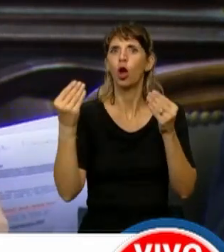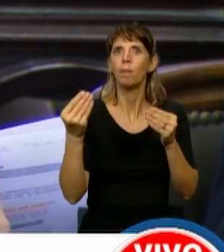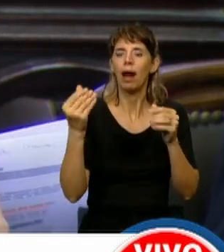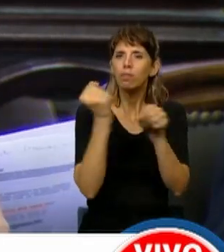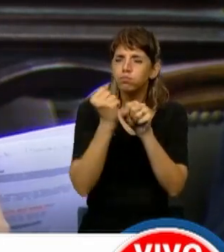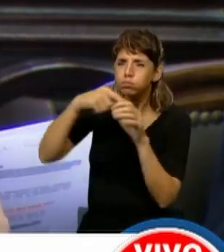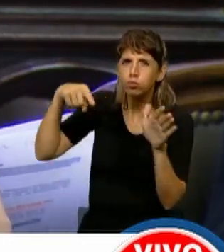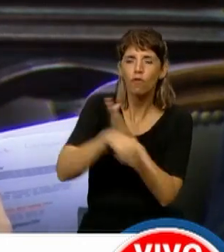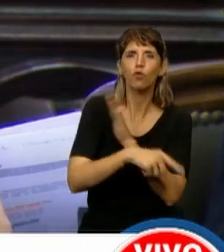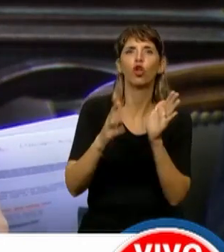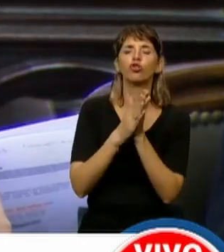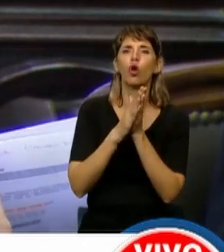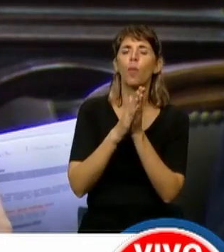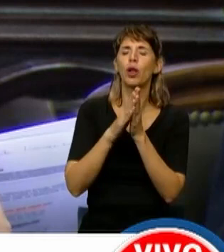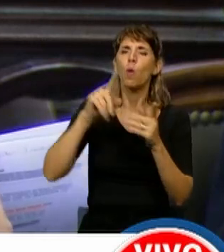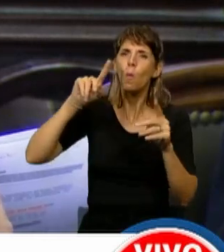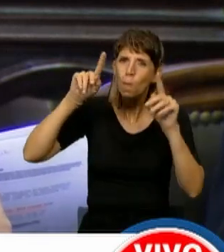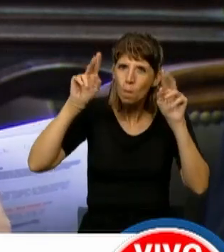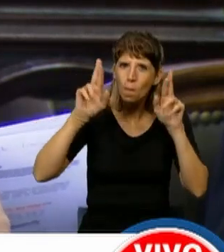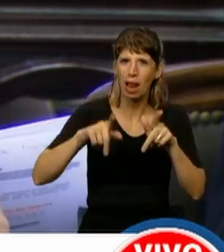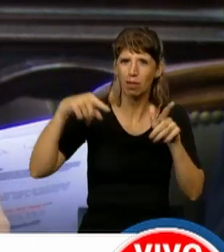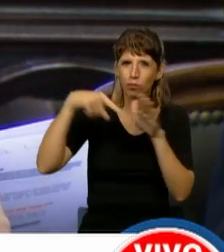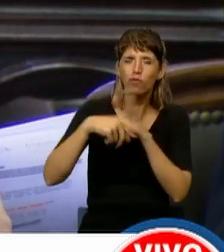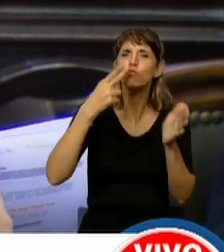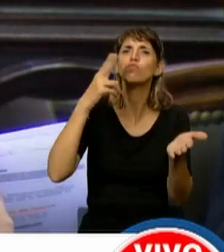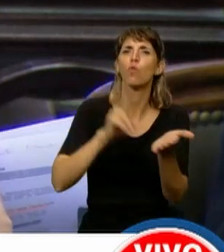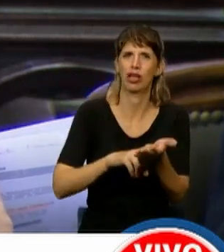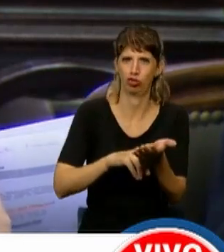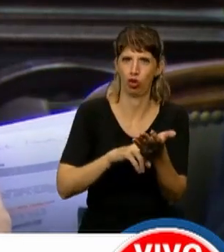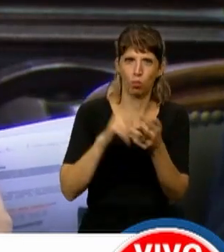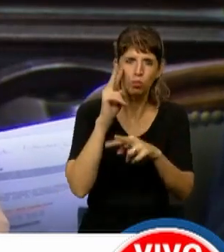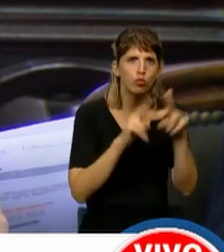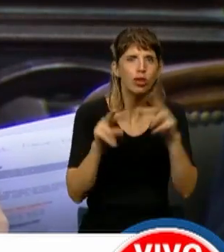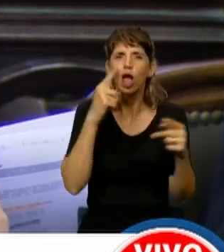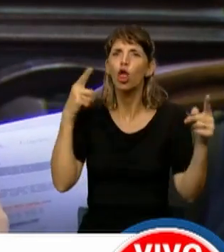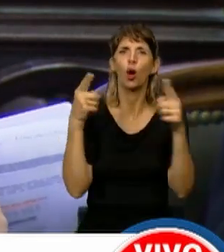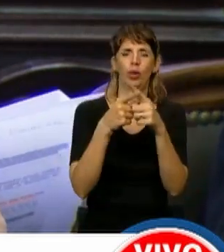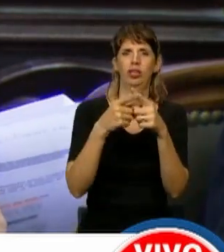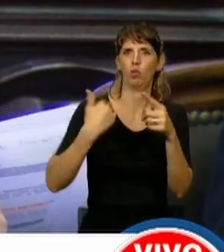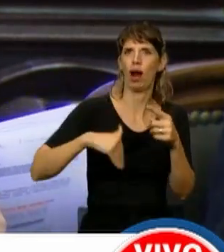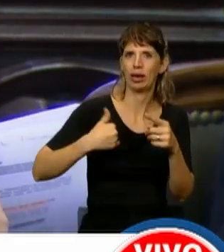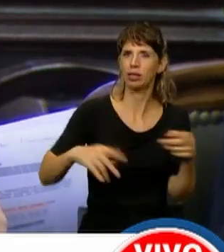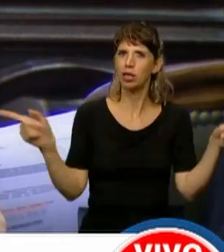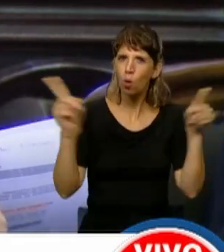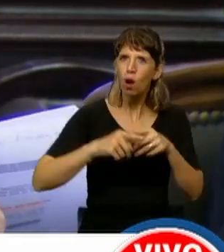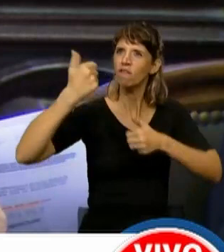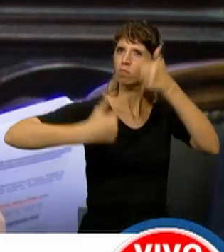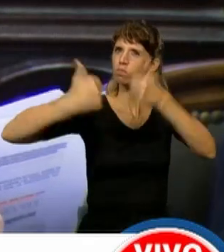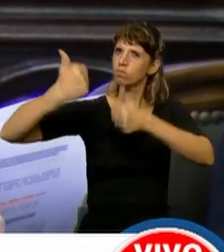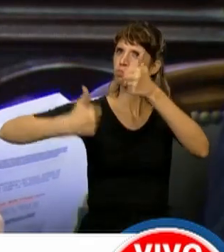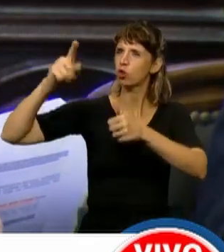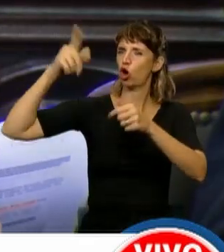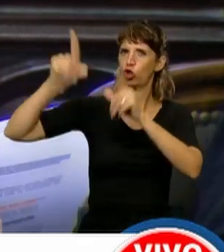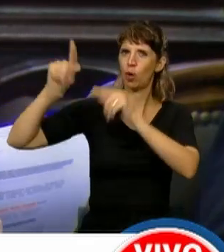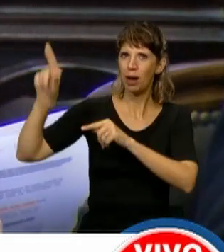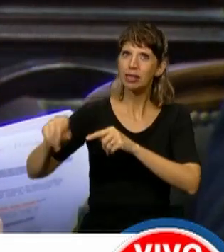tributaria que apunte a la Argentina a ponerla competitivo, que empiece, que retome el camino de disminuir